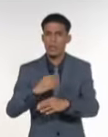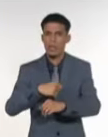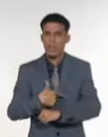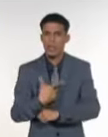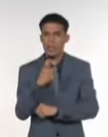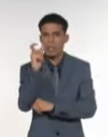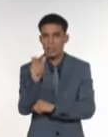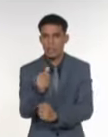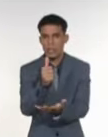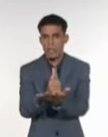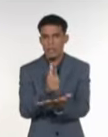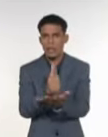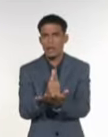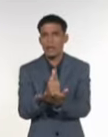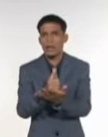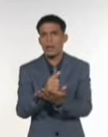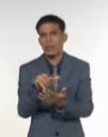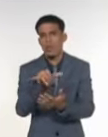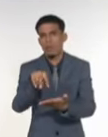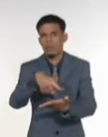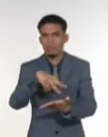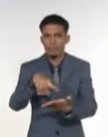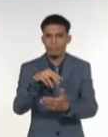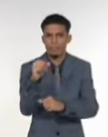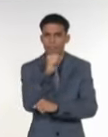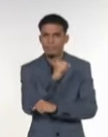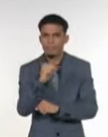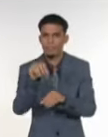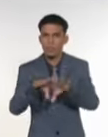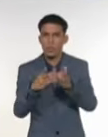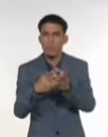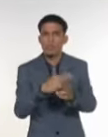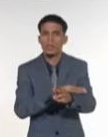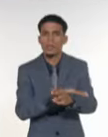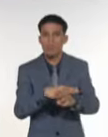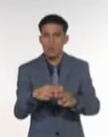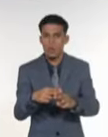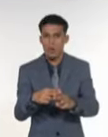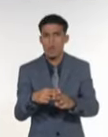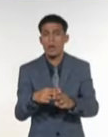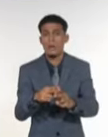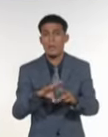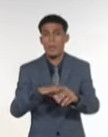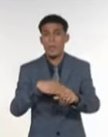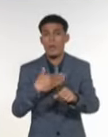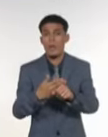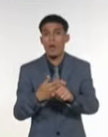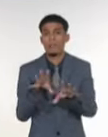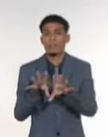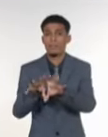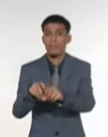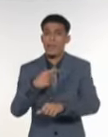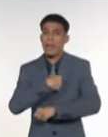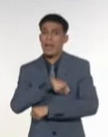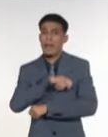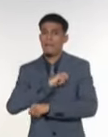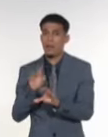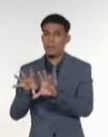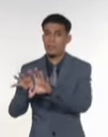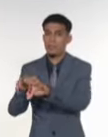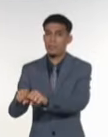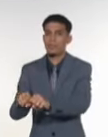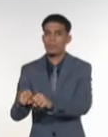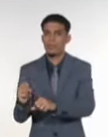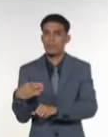representaron el devenir de la urbe desde la conquista y colonización hasta la presencia española, mitos, leyendas y personajes